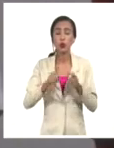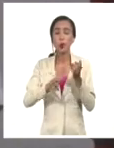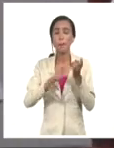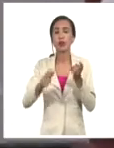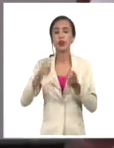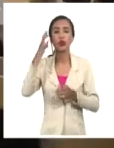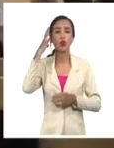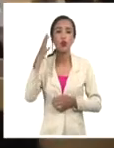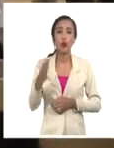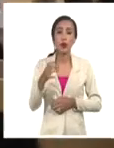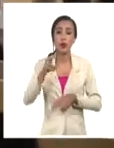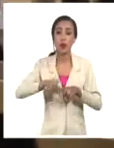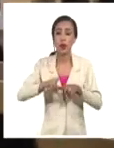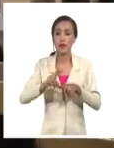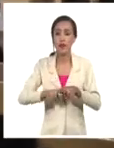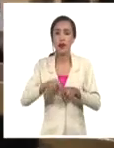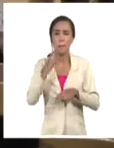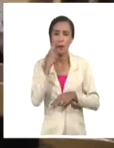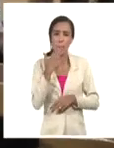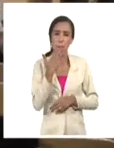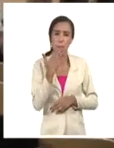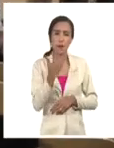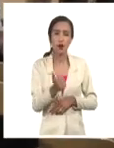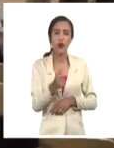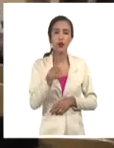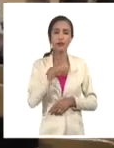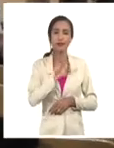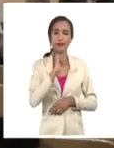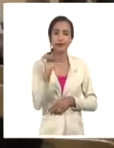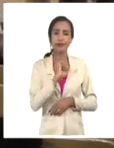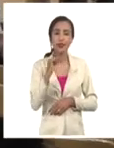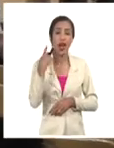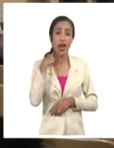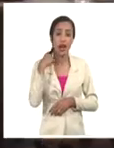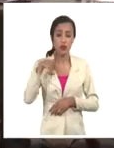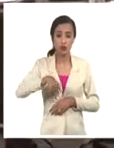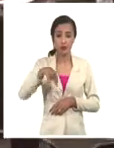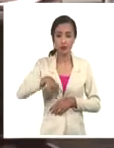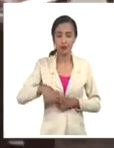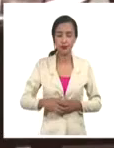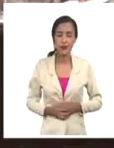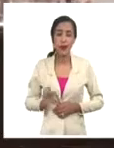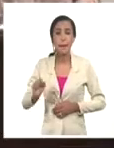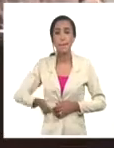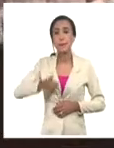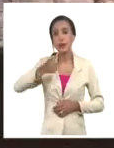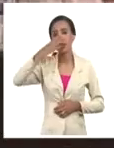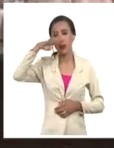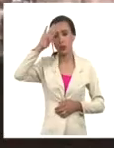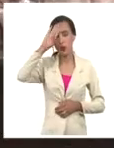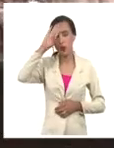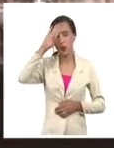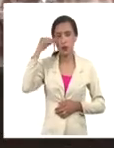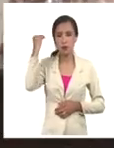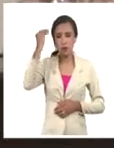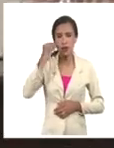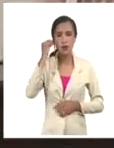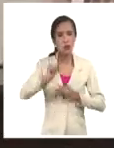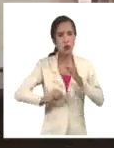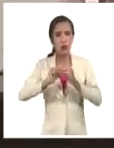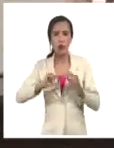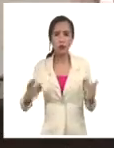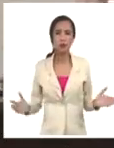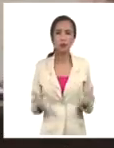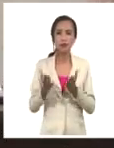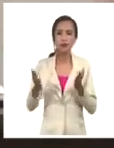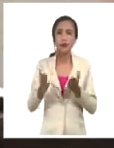gobierno de la capital y en pos de garantizar el éxito del año lectivo. El presidente cubano consideró que se dan pasos hacia